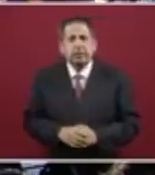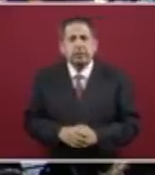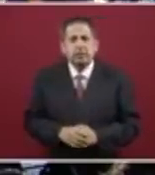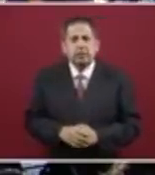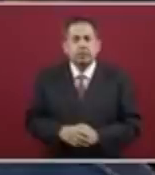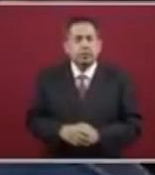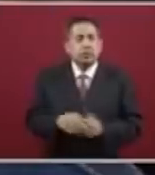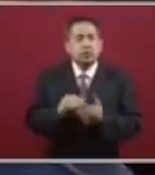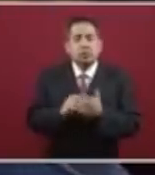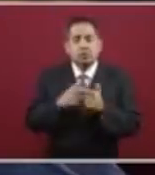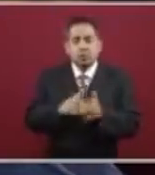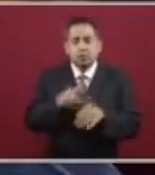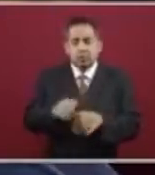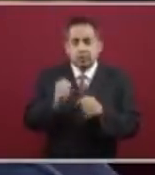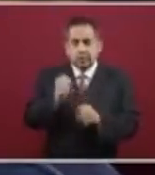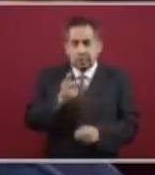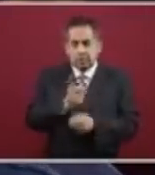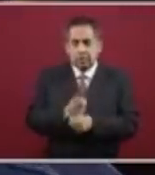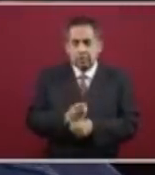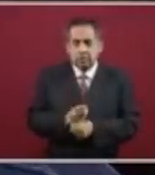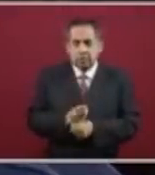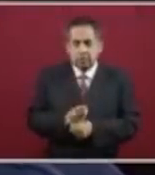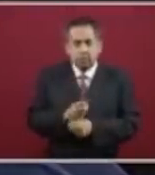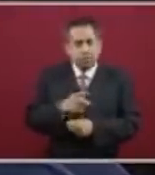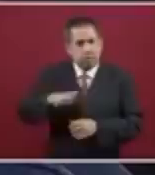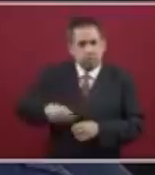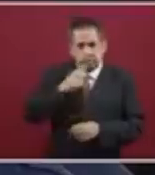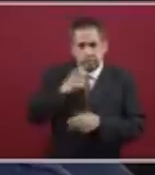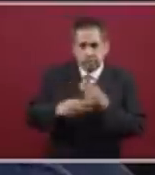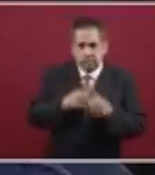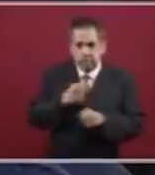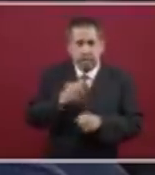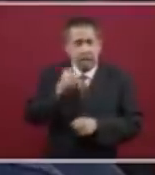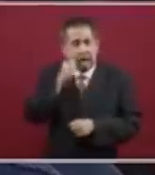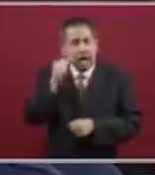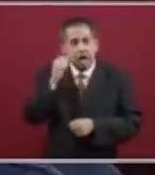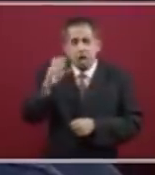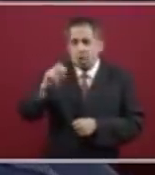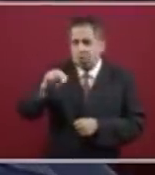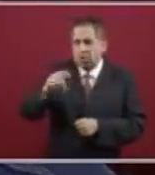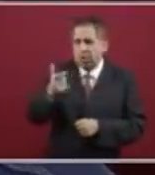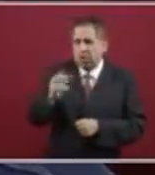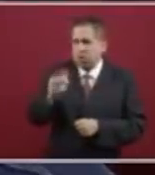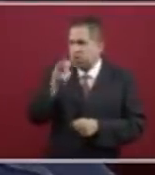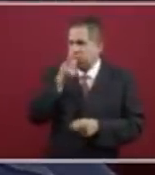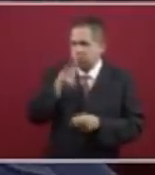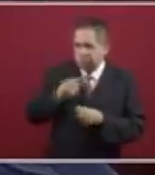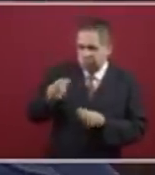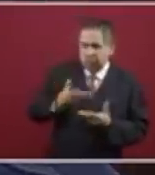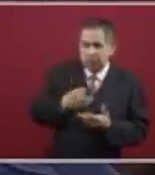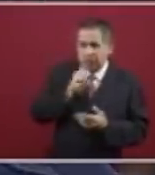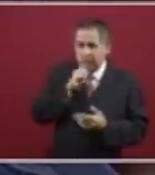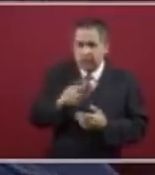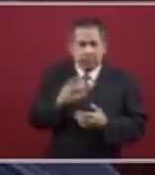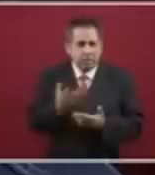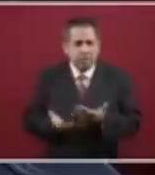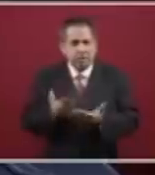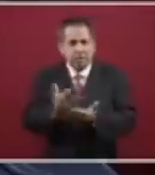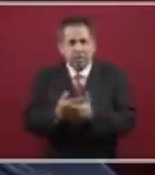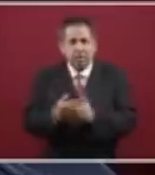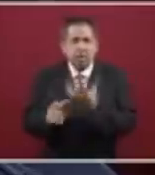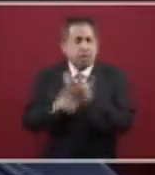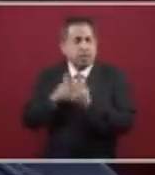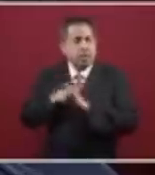Siguiendo con el tema de la seguridad y la salubridad que acabo de mencionar, ayer en la CONAGO nos informaron que también le expusieron el caso de los migrantes de